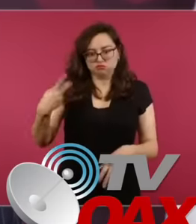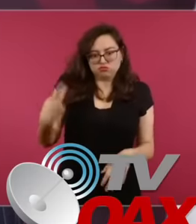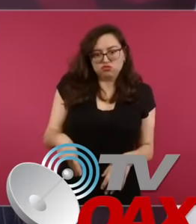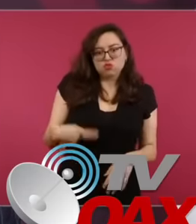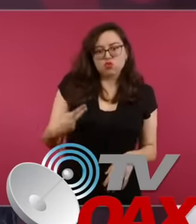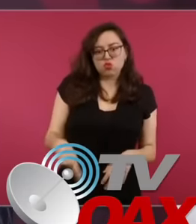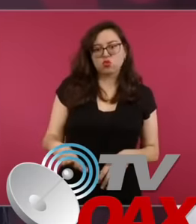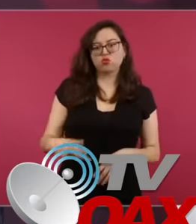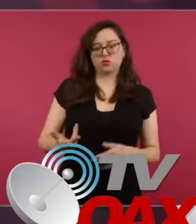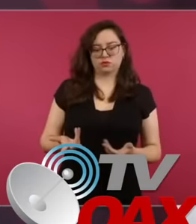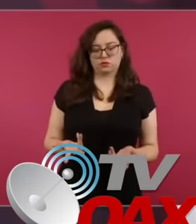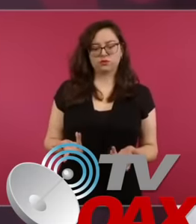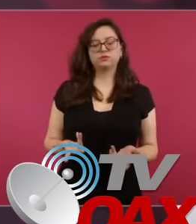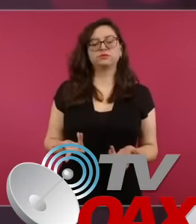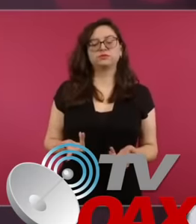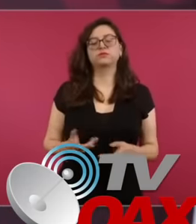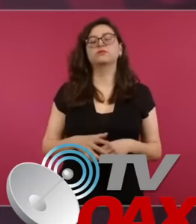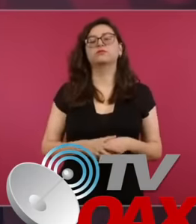Entonces se llega a un acuerdo